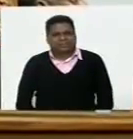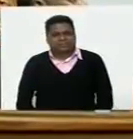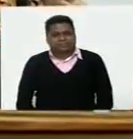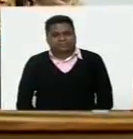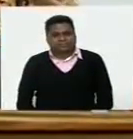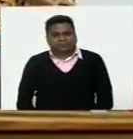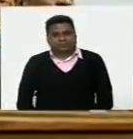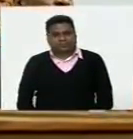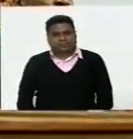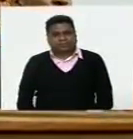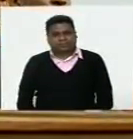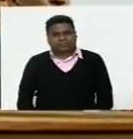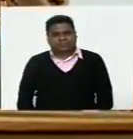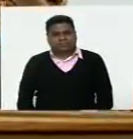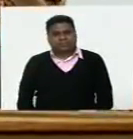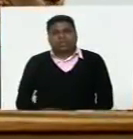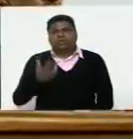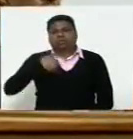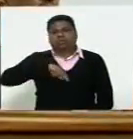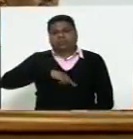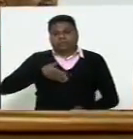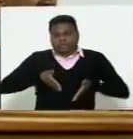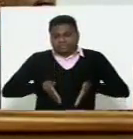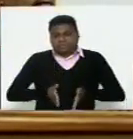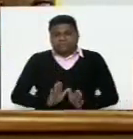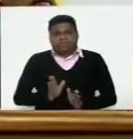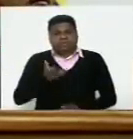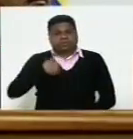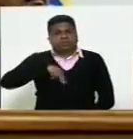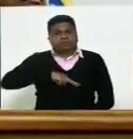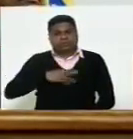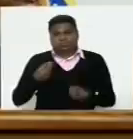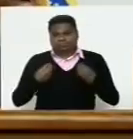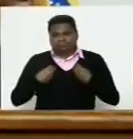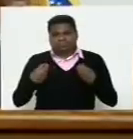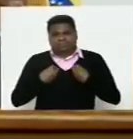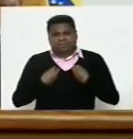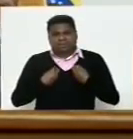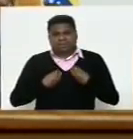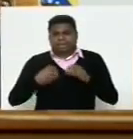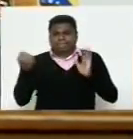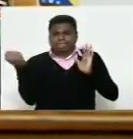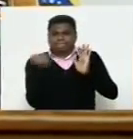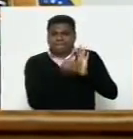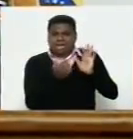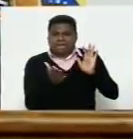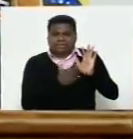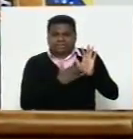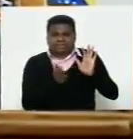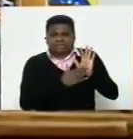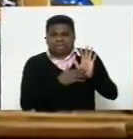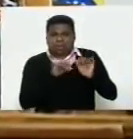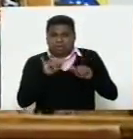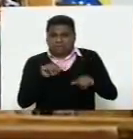Así que nuestro nacimiento, nuestra existencia está marcada desde ese